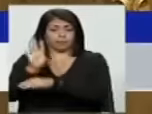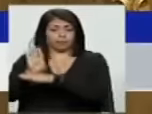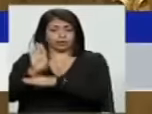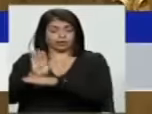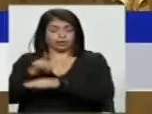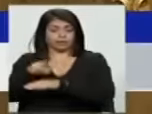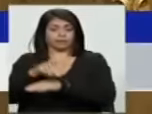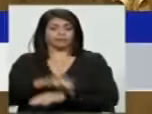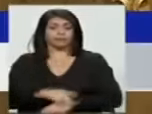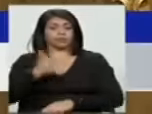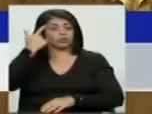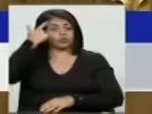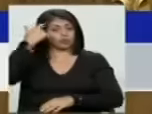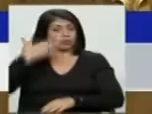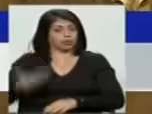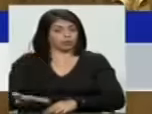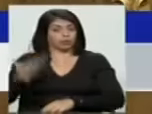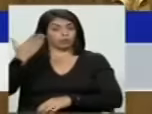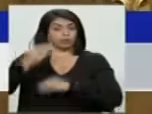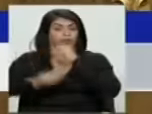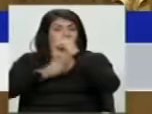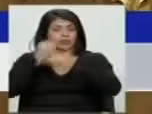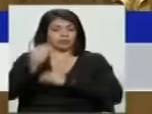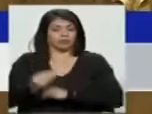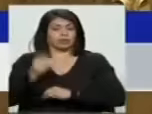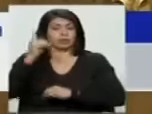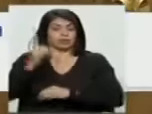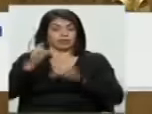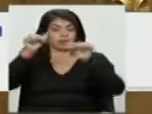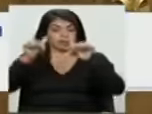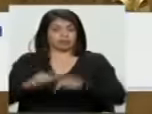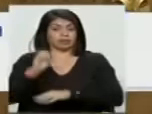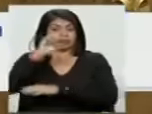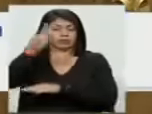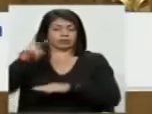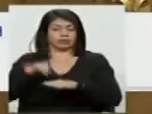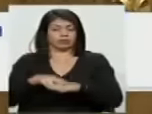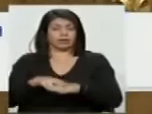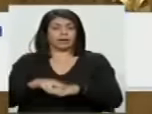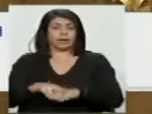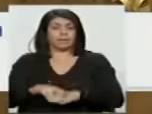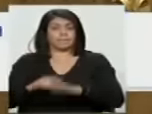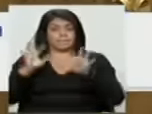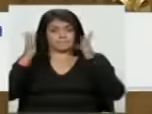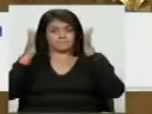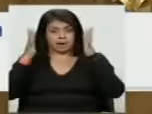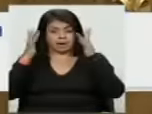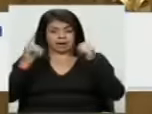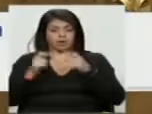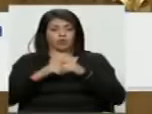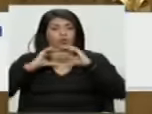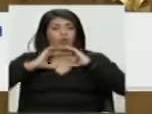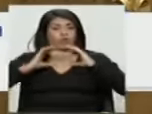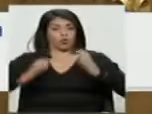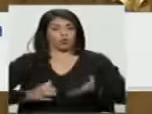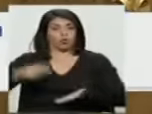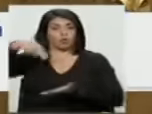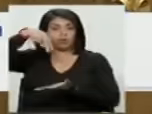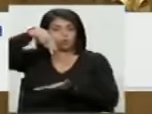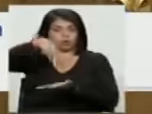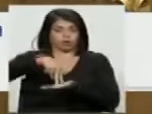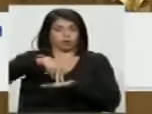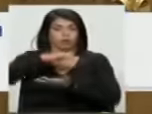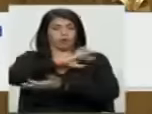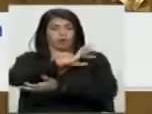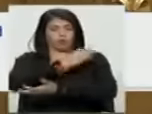redes sociales? Yo creo que es indispensable que lo hagamos y desde este Parlamento levantamos nuestras manos, levantamos nuestros cuerpos y levantamos